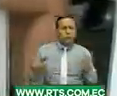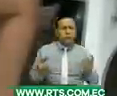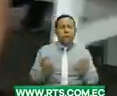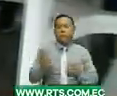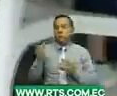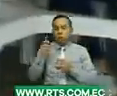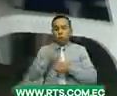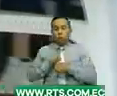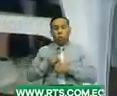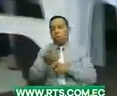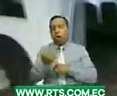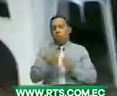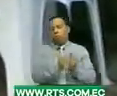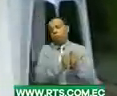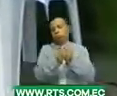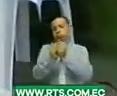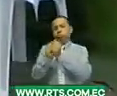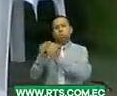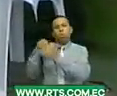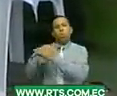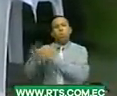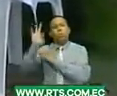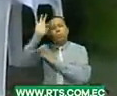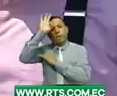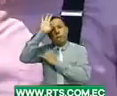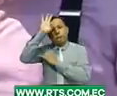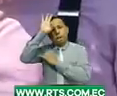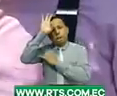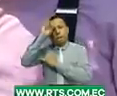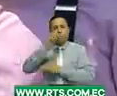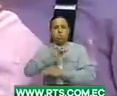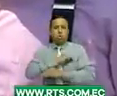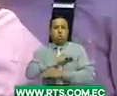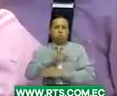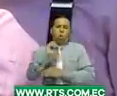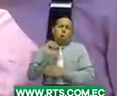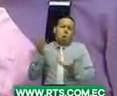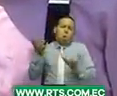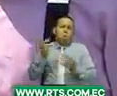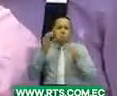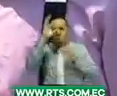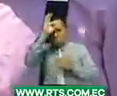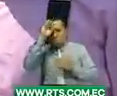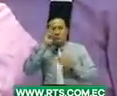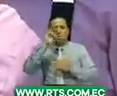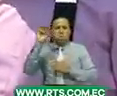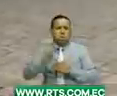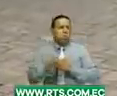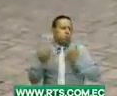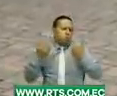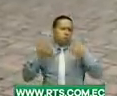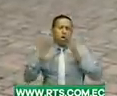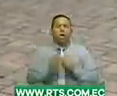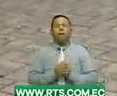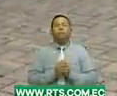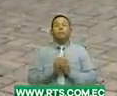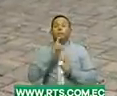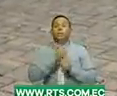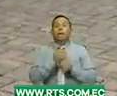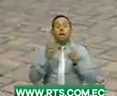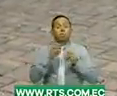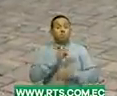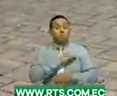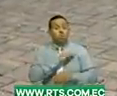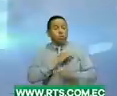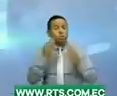a una casa de salud municipal o a un hospital del Ministerio de Salud Pública. Según estadísticas del municipio de Guayaquil, desde